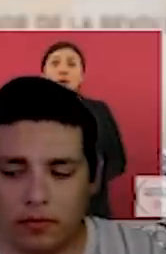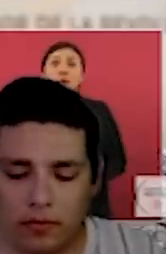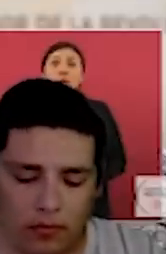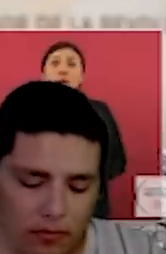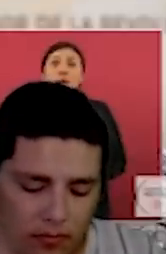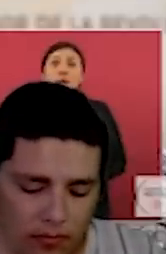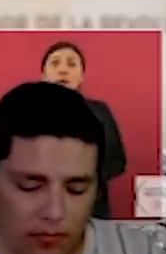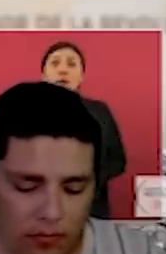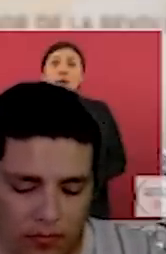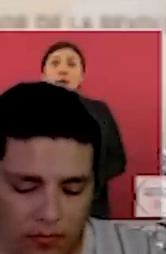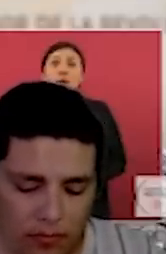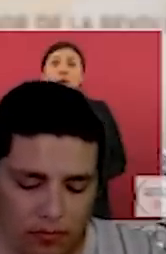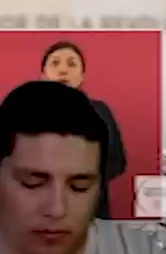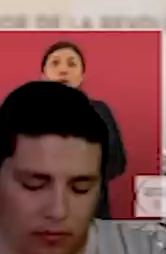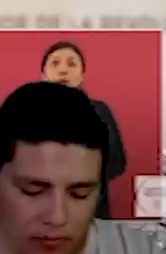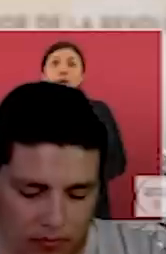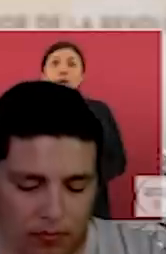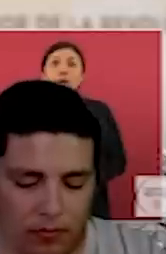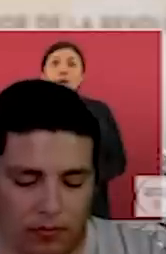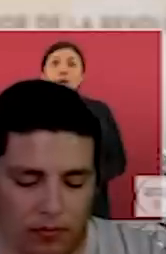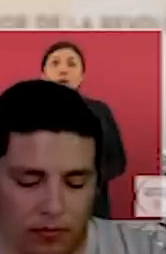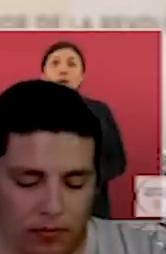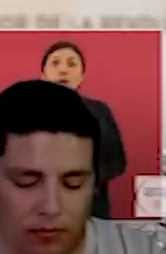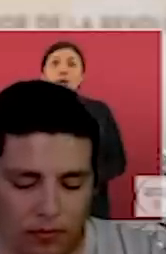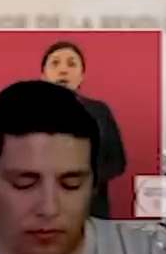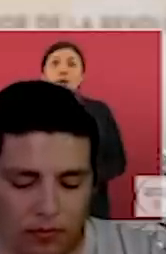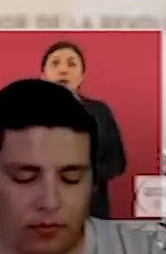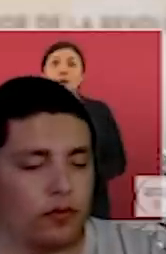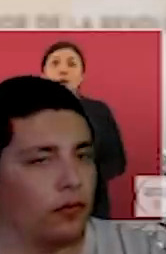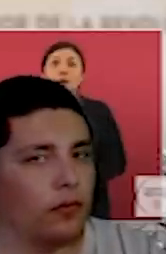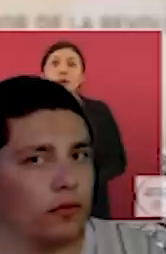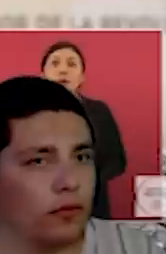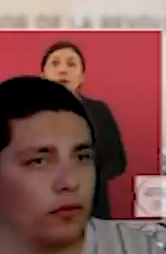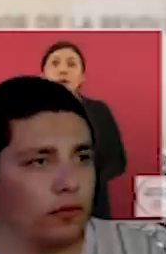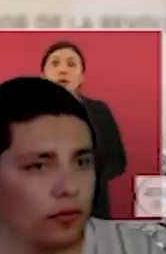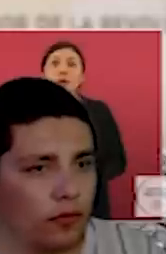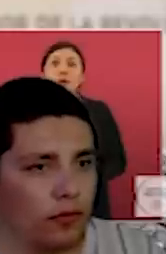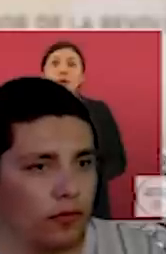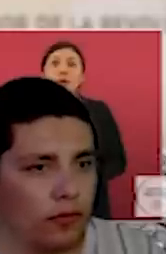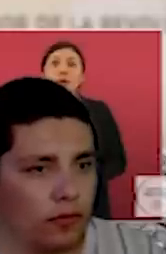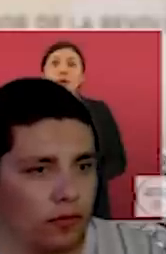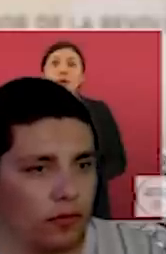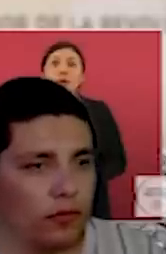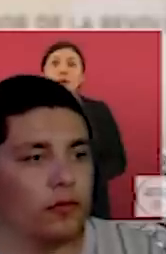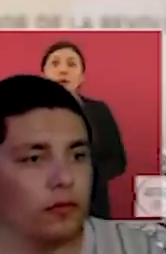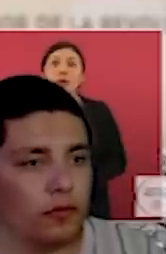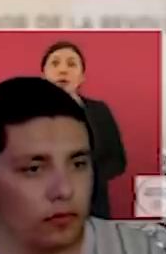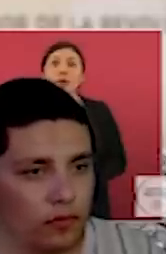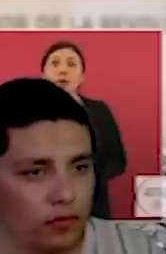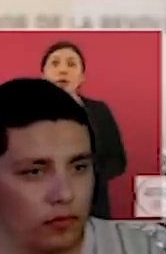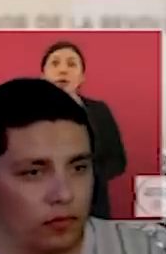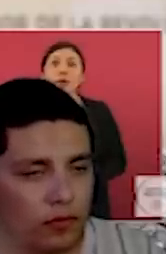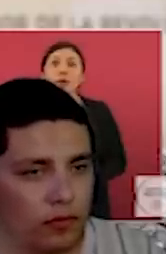los escándalos y por la vida política que han llevado y que no han dado los resultados que los mexicanos deseamos y queremos